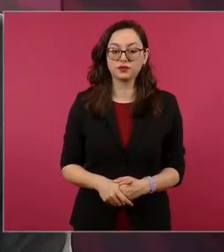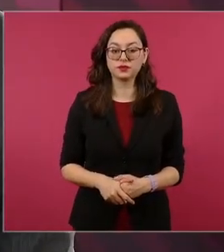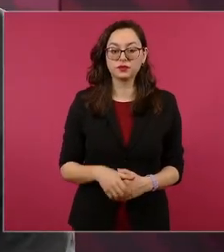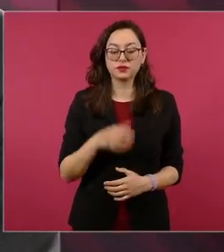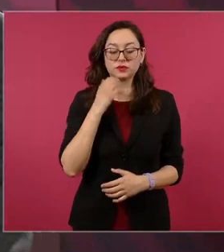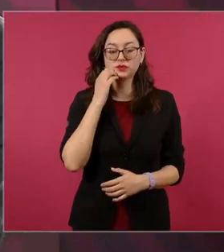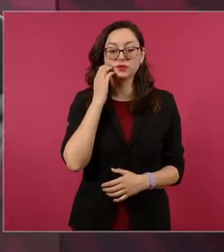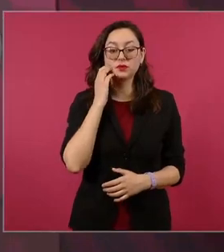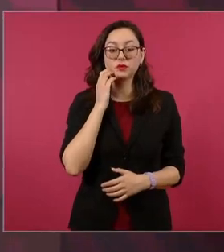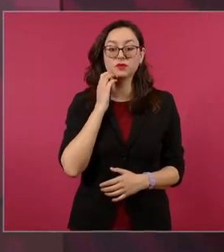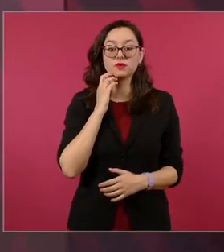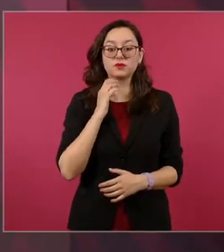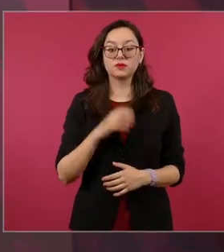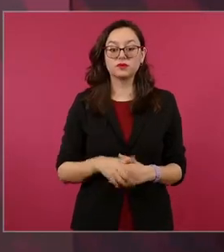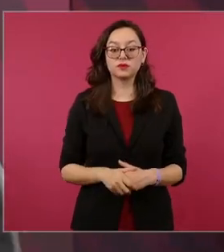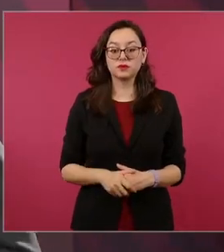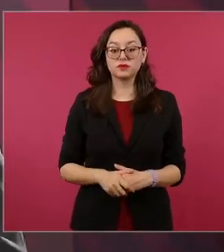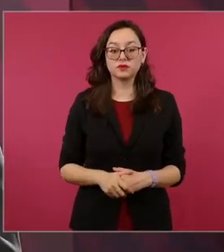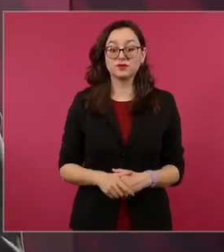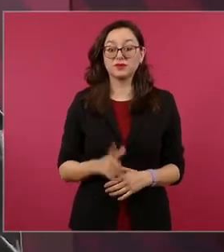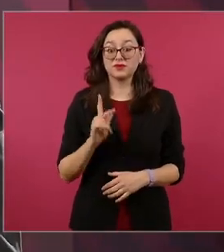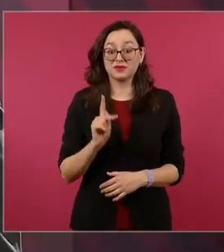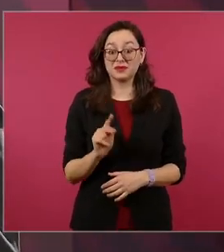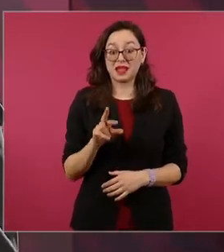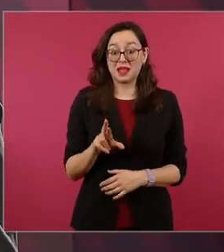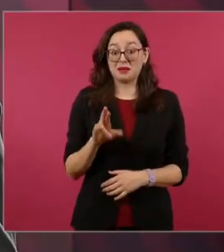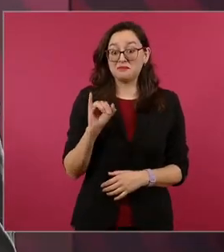el dominio del PRI